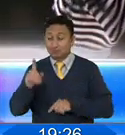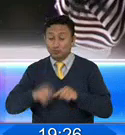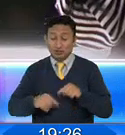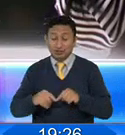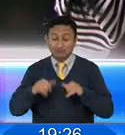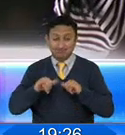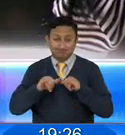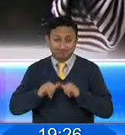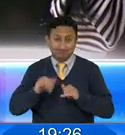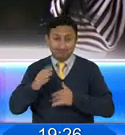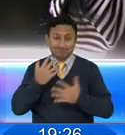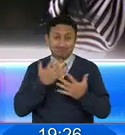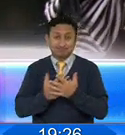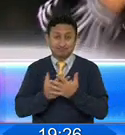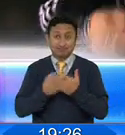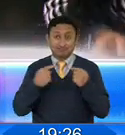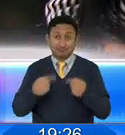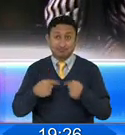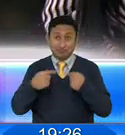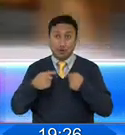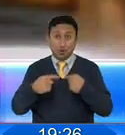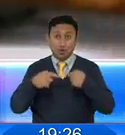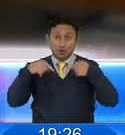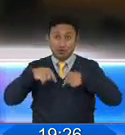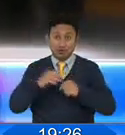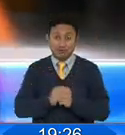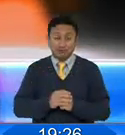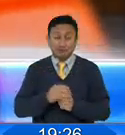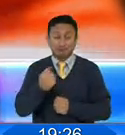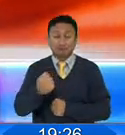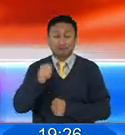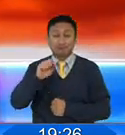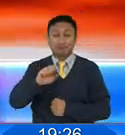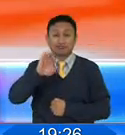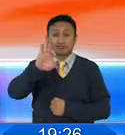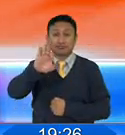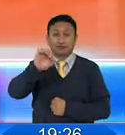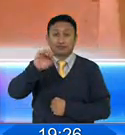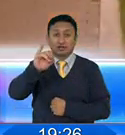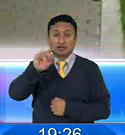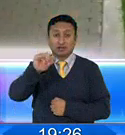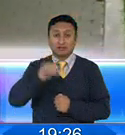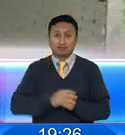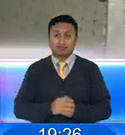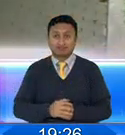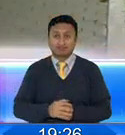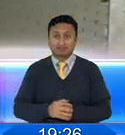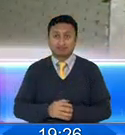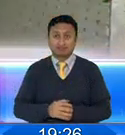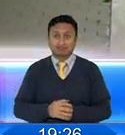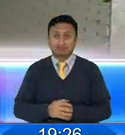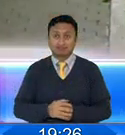esa realidad que deben enfrentar todos los días asegura estefanía presa por asociación ilícita esto